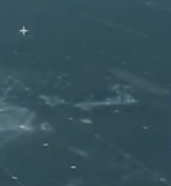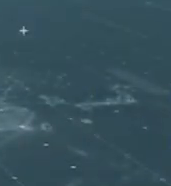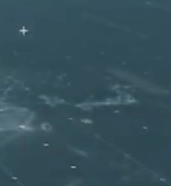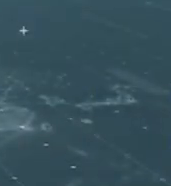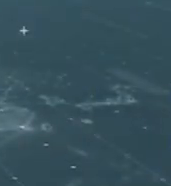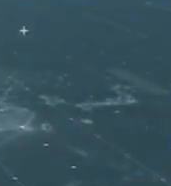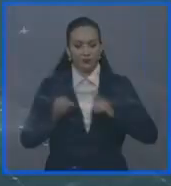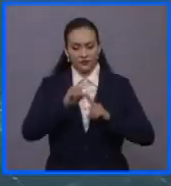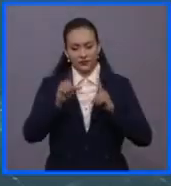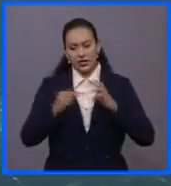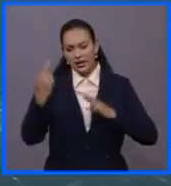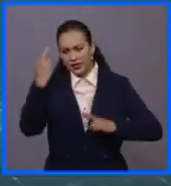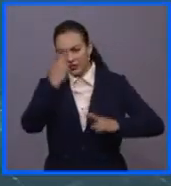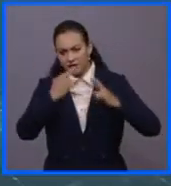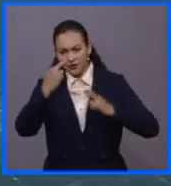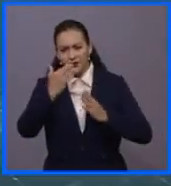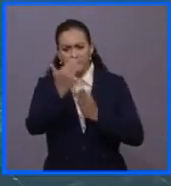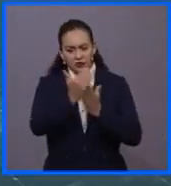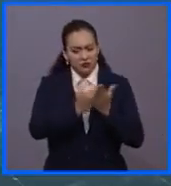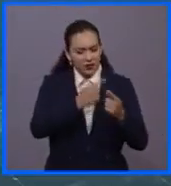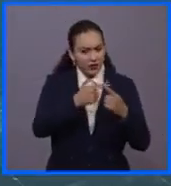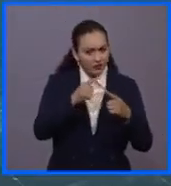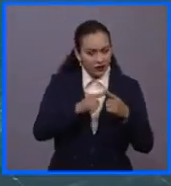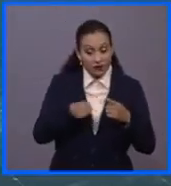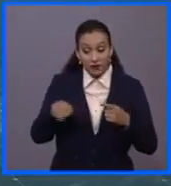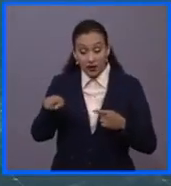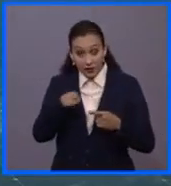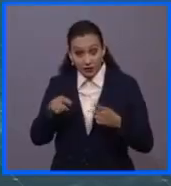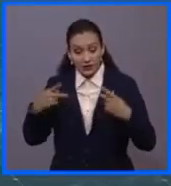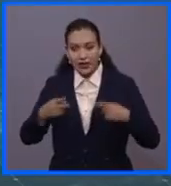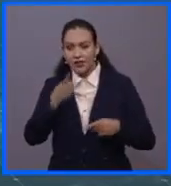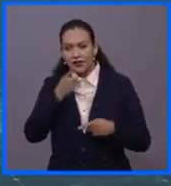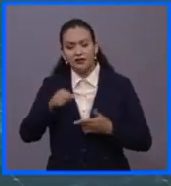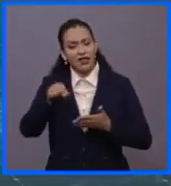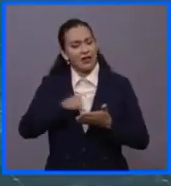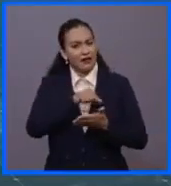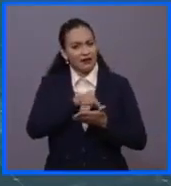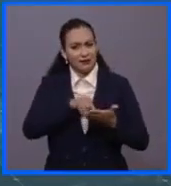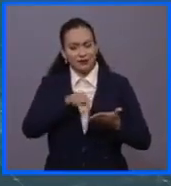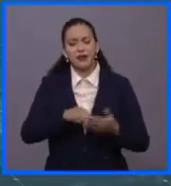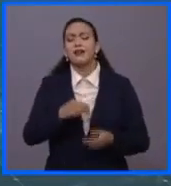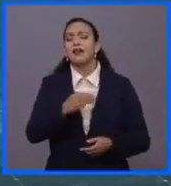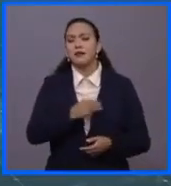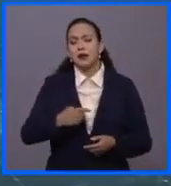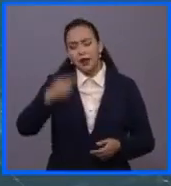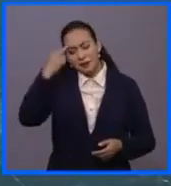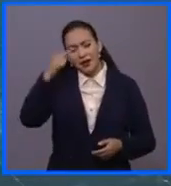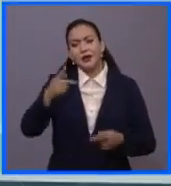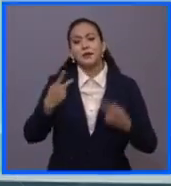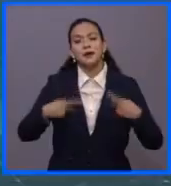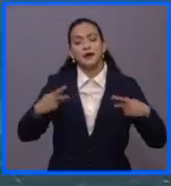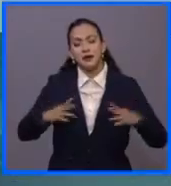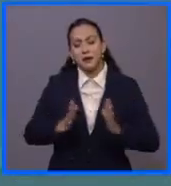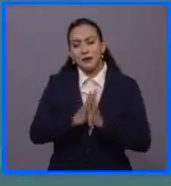La Corte desechó recursos que pedían anular la elección de magistrados de la Sala Superior del Tribunal